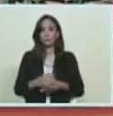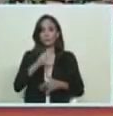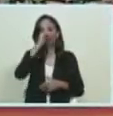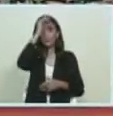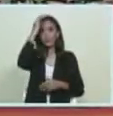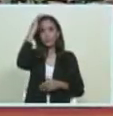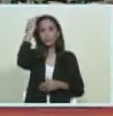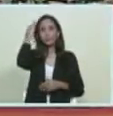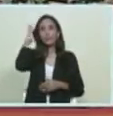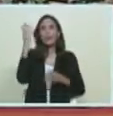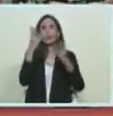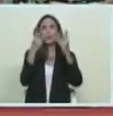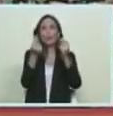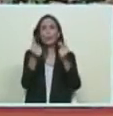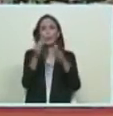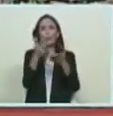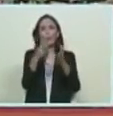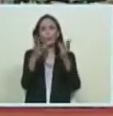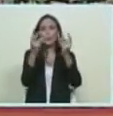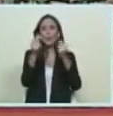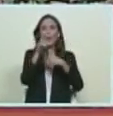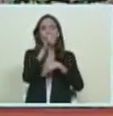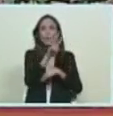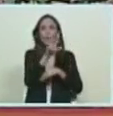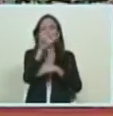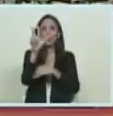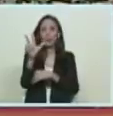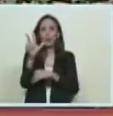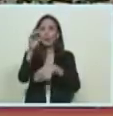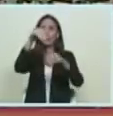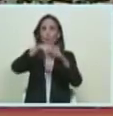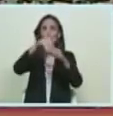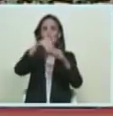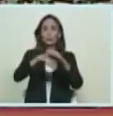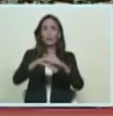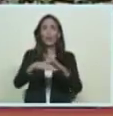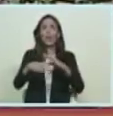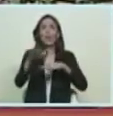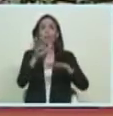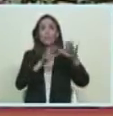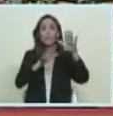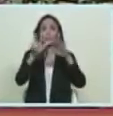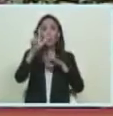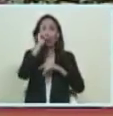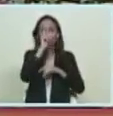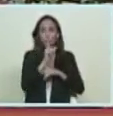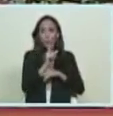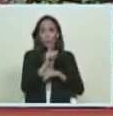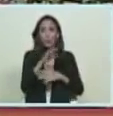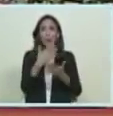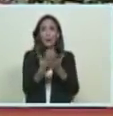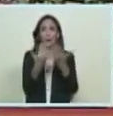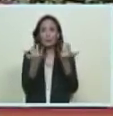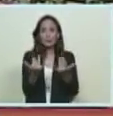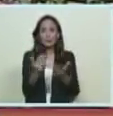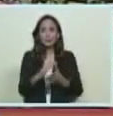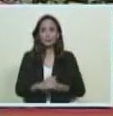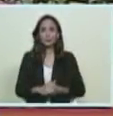Esta es la elección número 23 en 18 años.